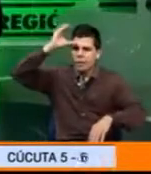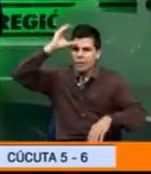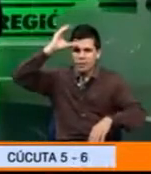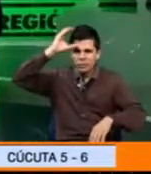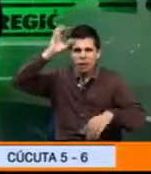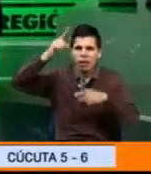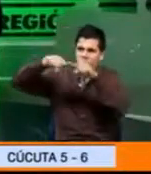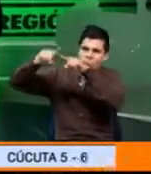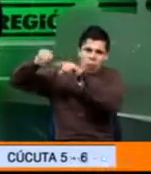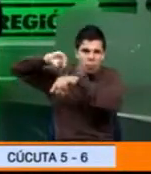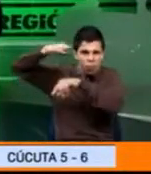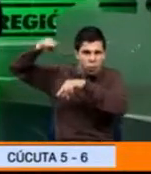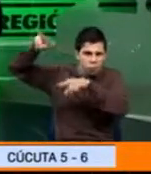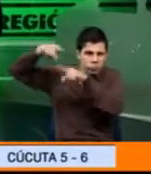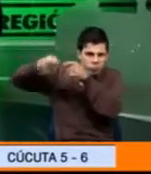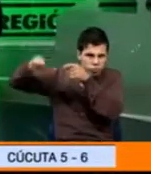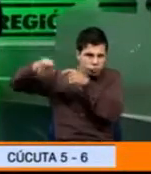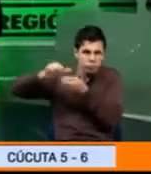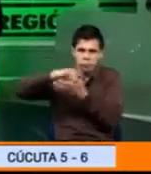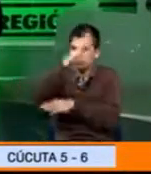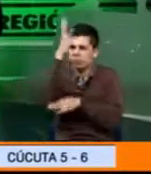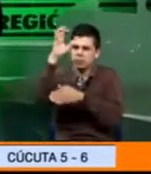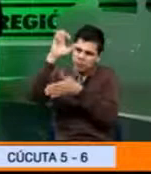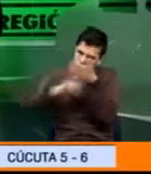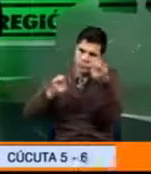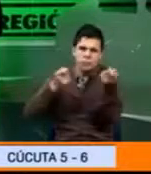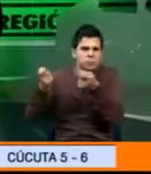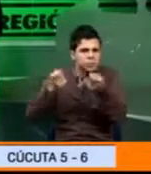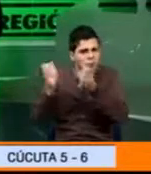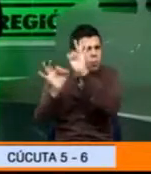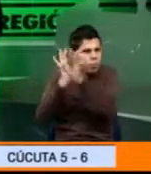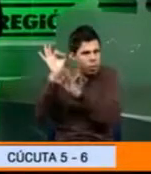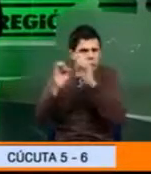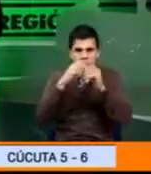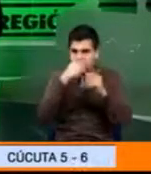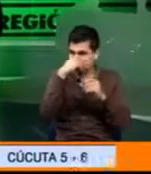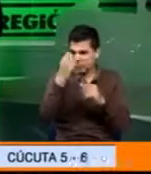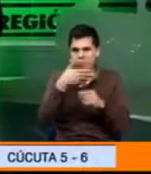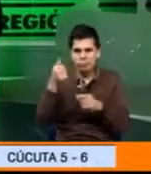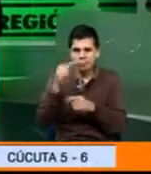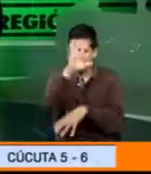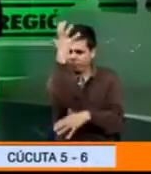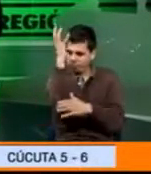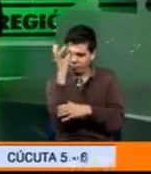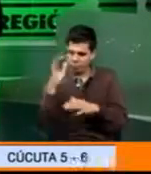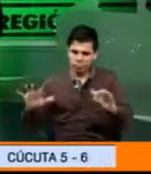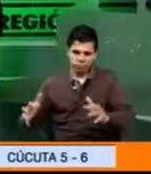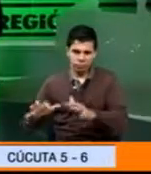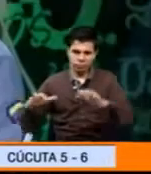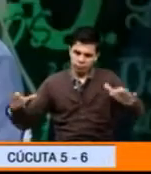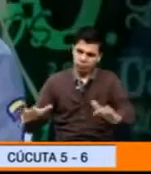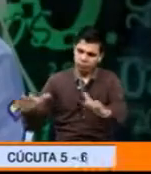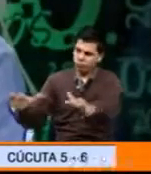más, que bajemos la intervención que se está dando allá, que sembremos más especies finas, y que eso pueda cumplir y